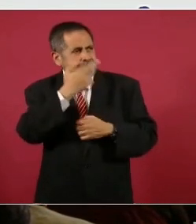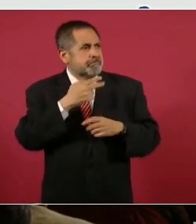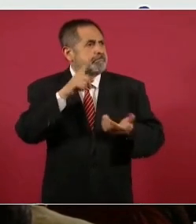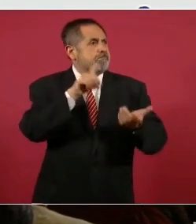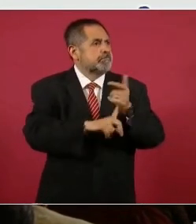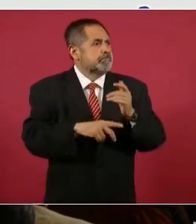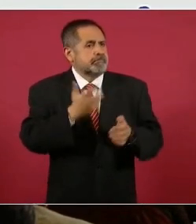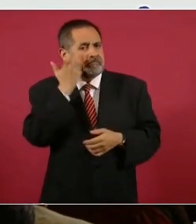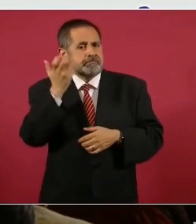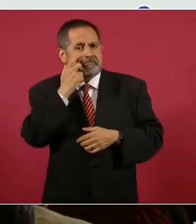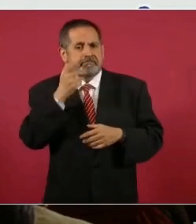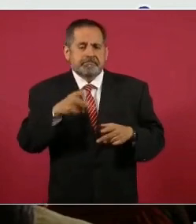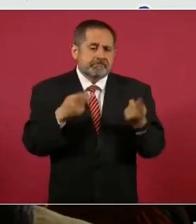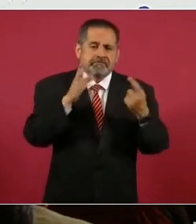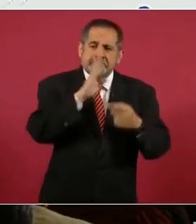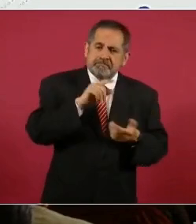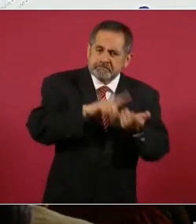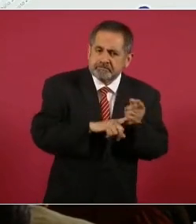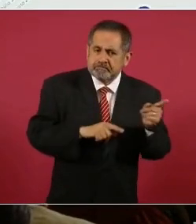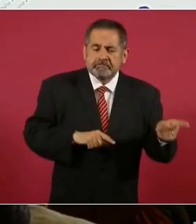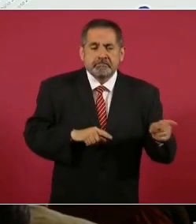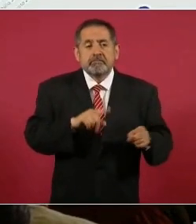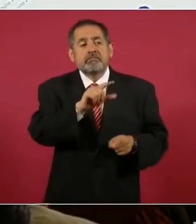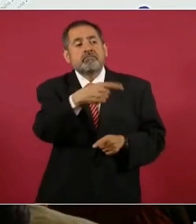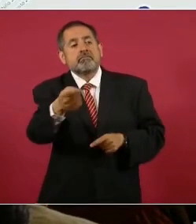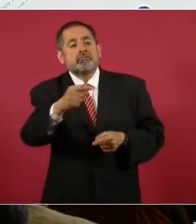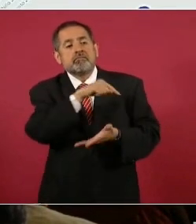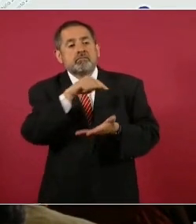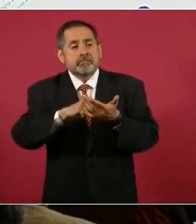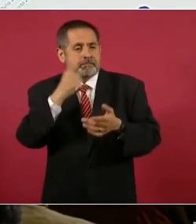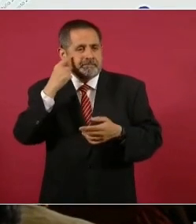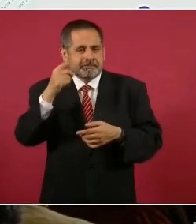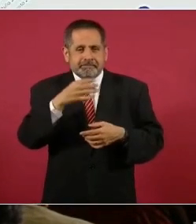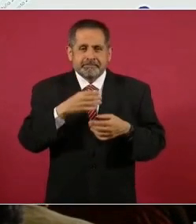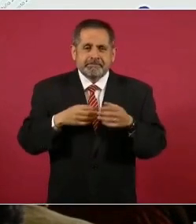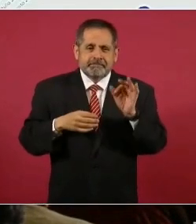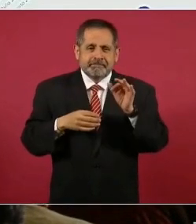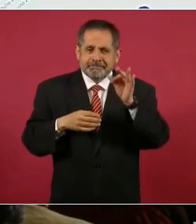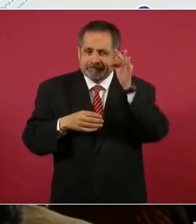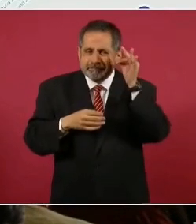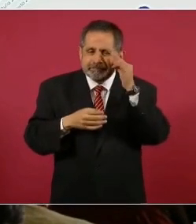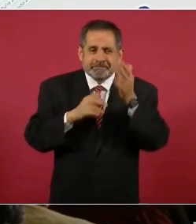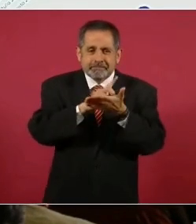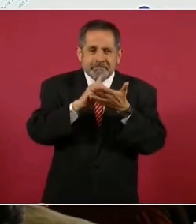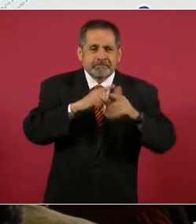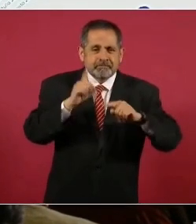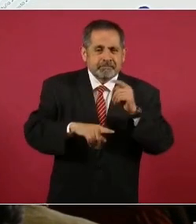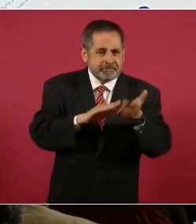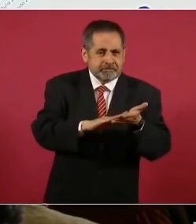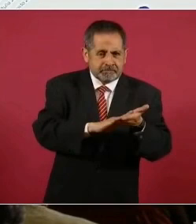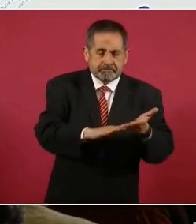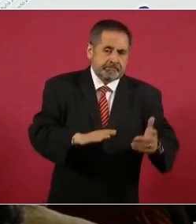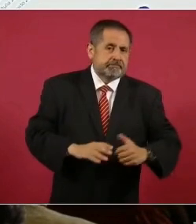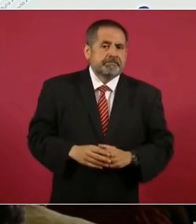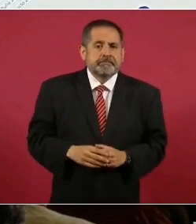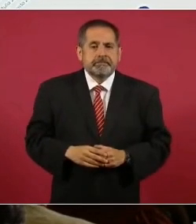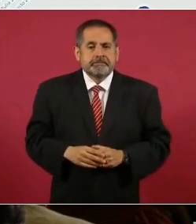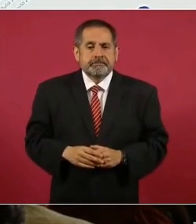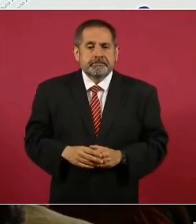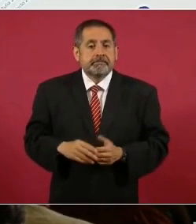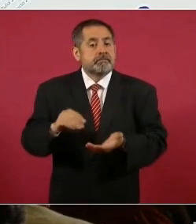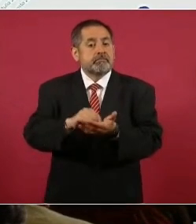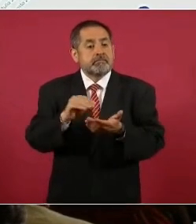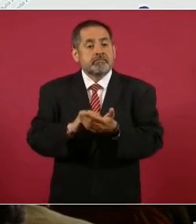de adicciones adelante seguir con el robo de hidrocarburos